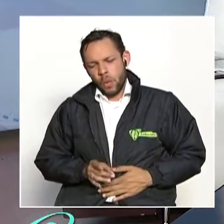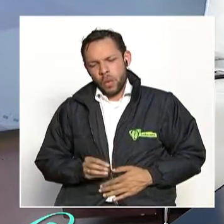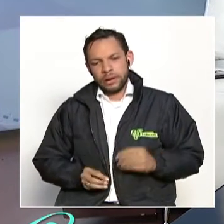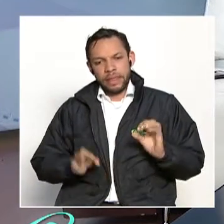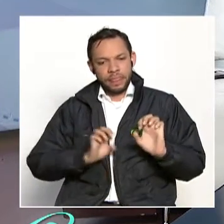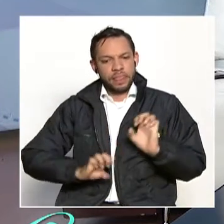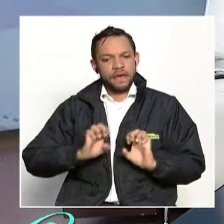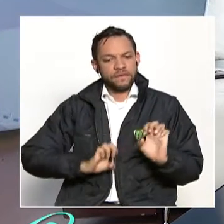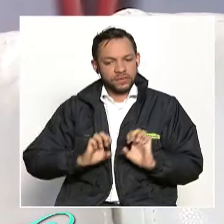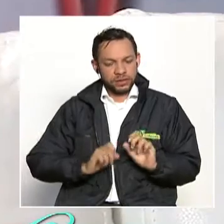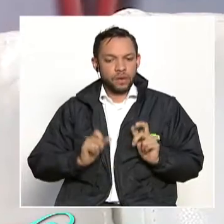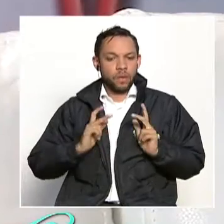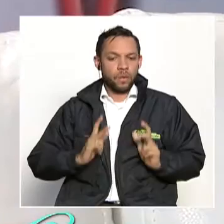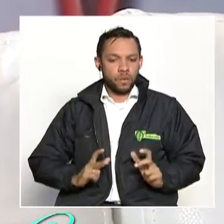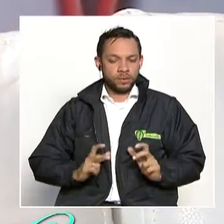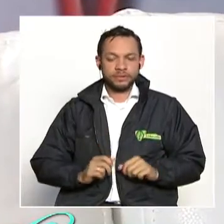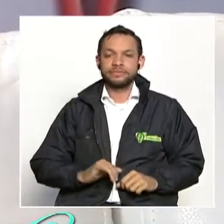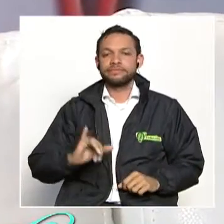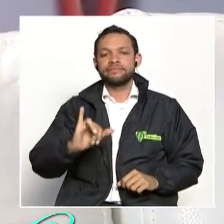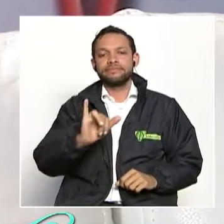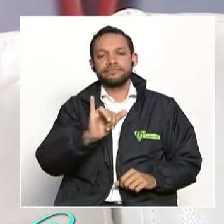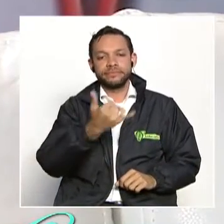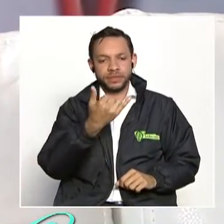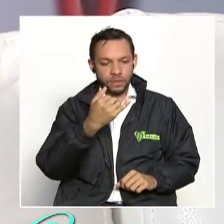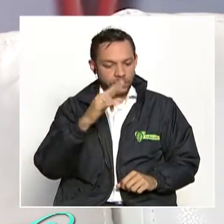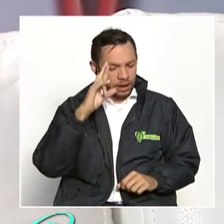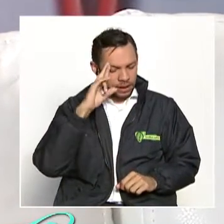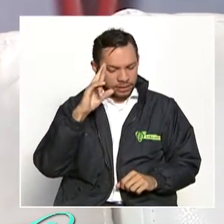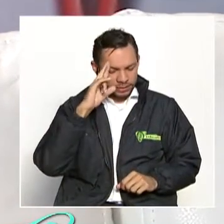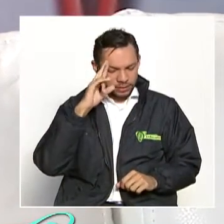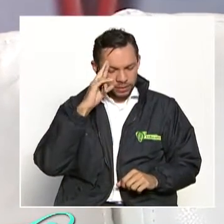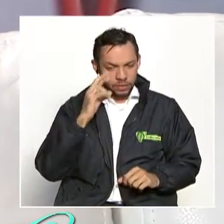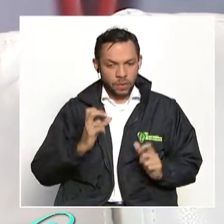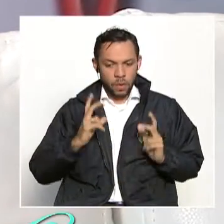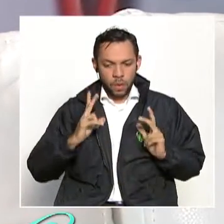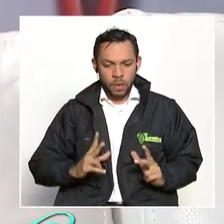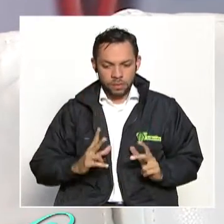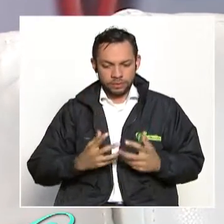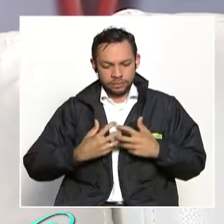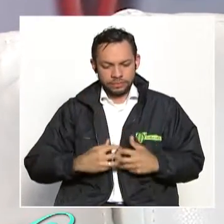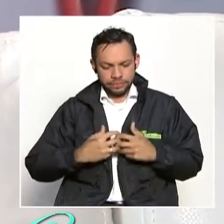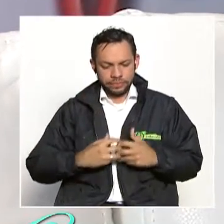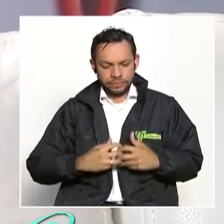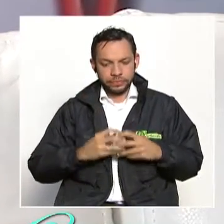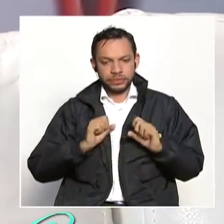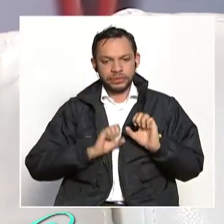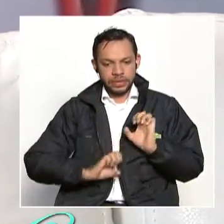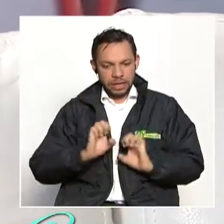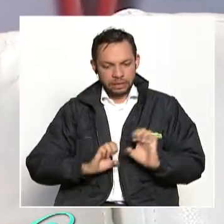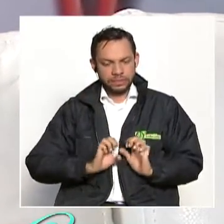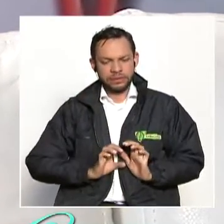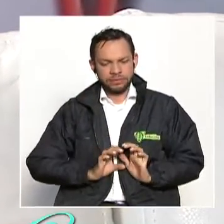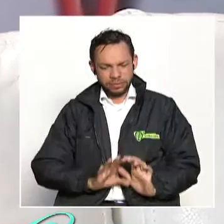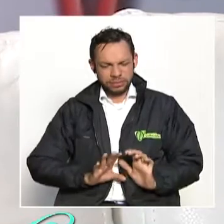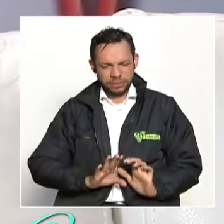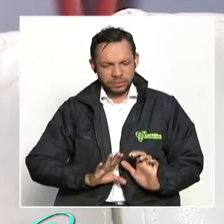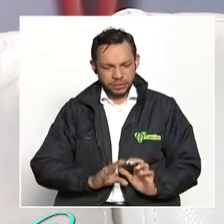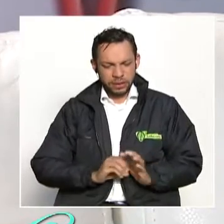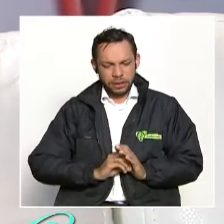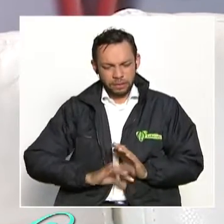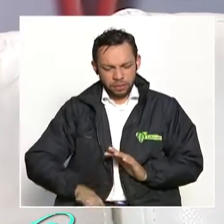Sí, la diarrea es el organismo luchando desesperadamente por eliminar